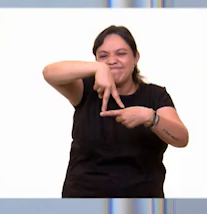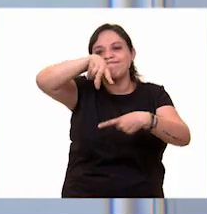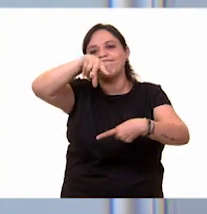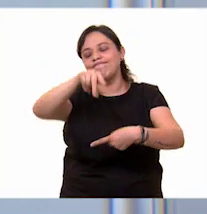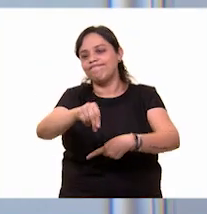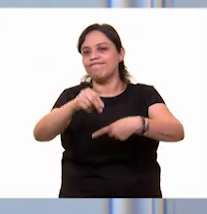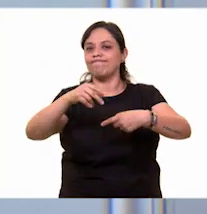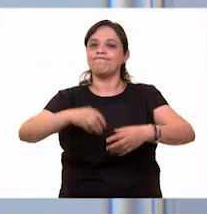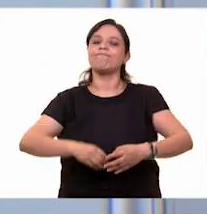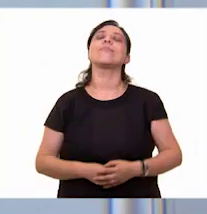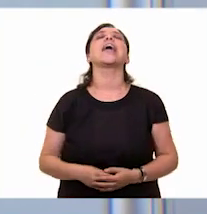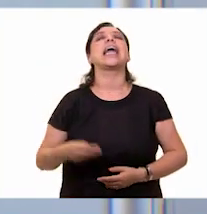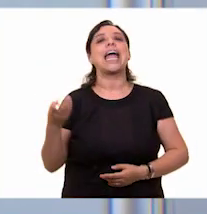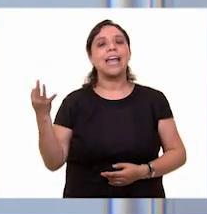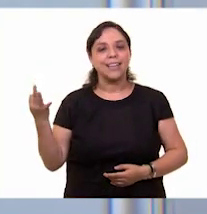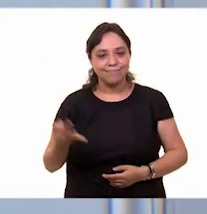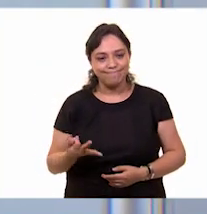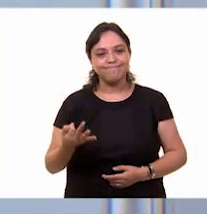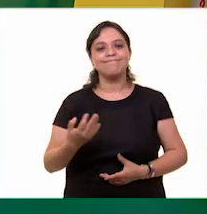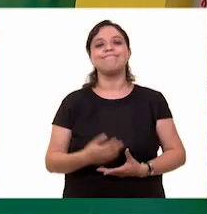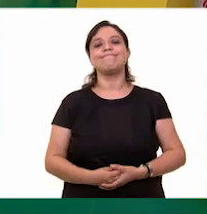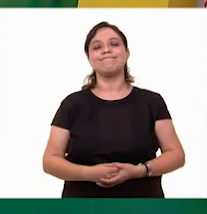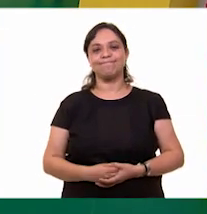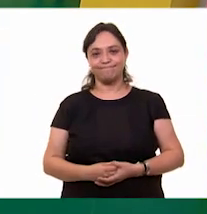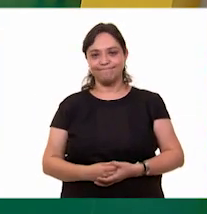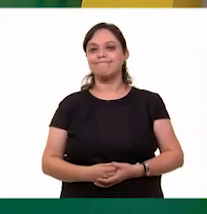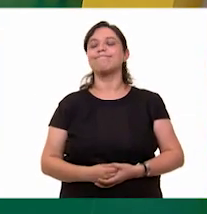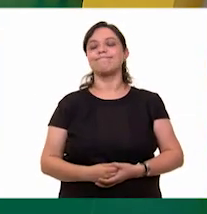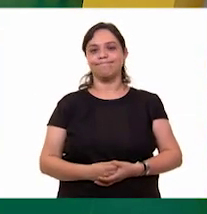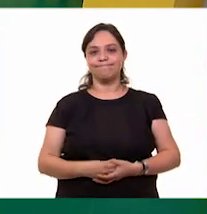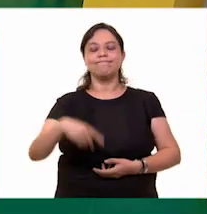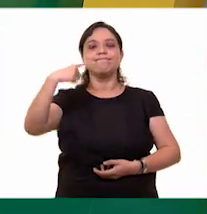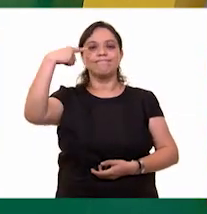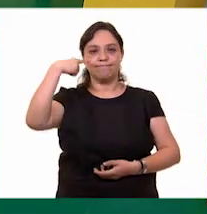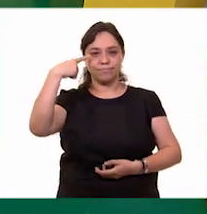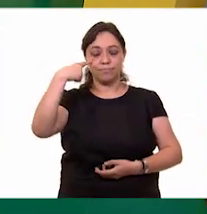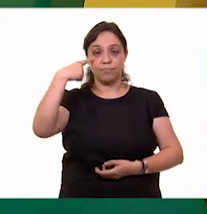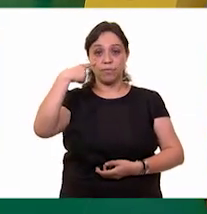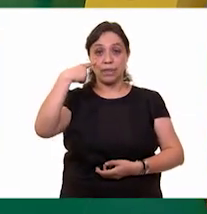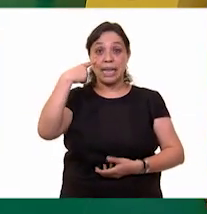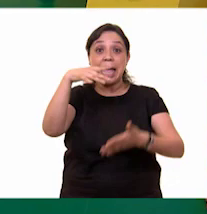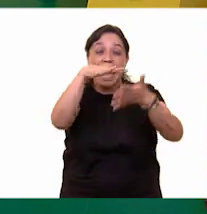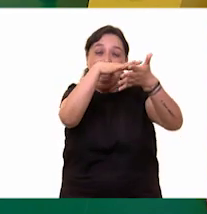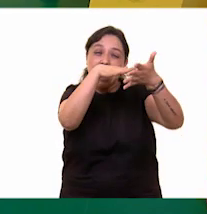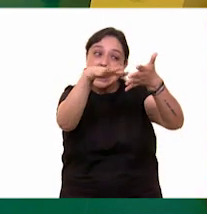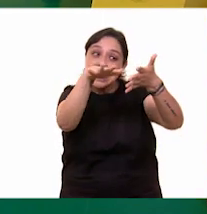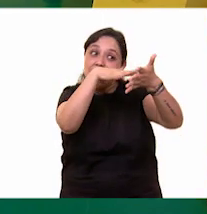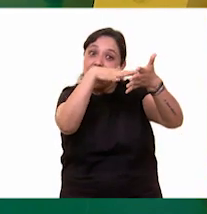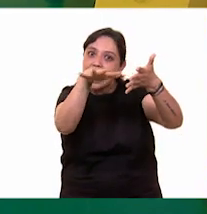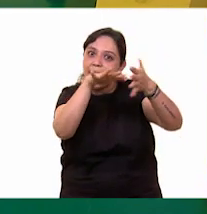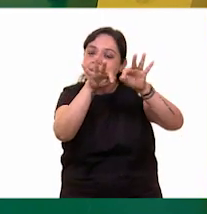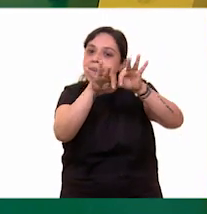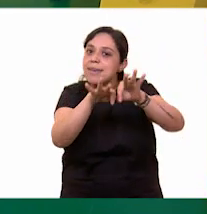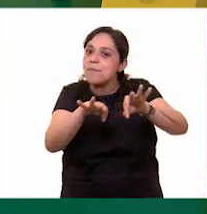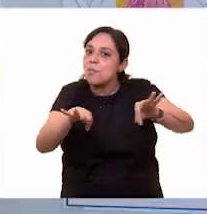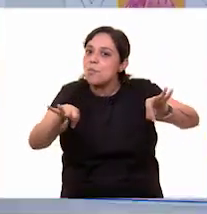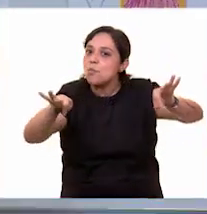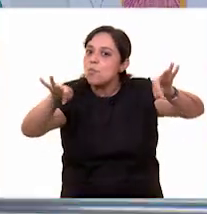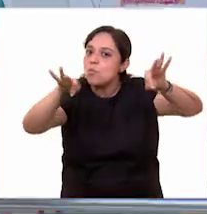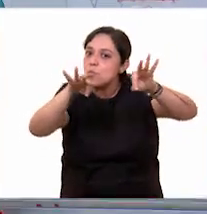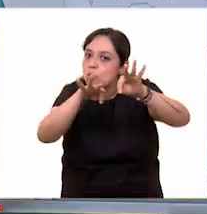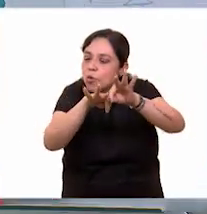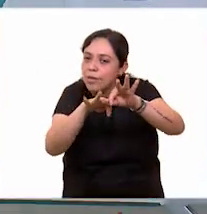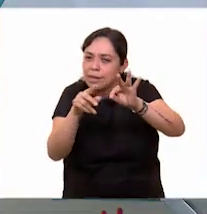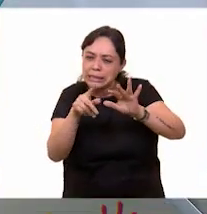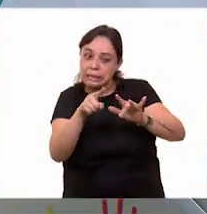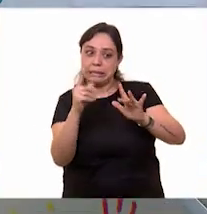¿verdad? Exacto. Recuerden que es importante leer bien las indicaciones para que no nos